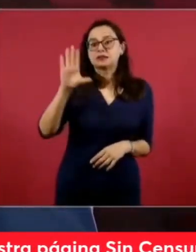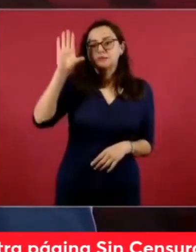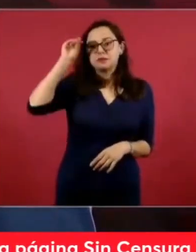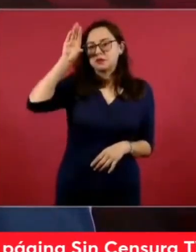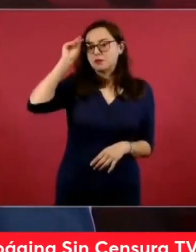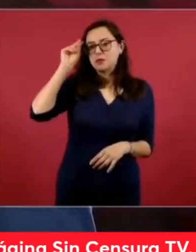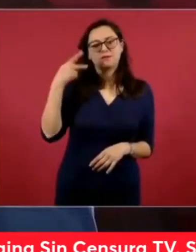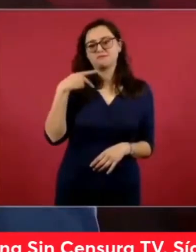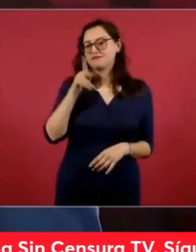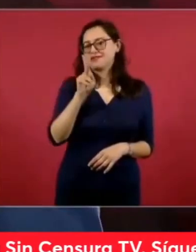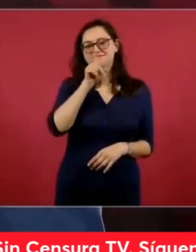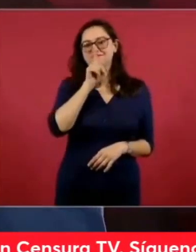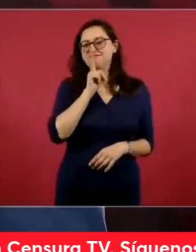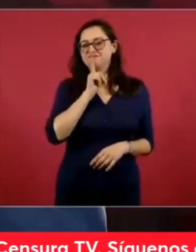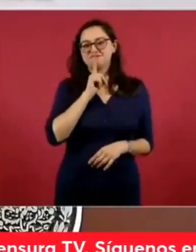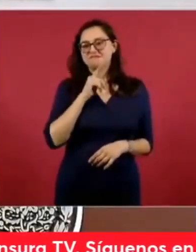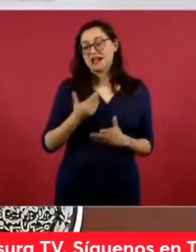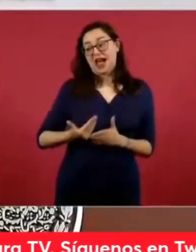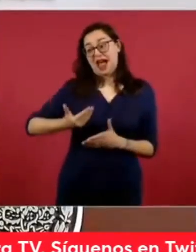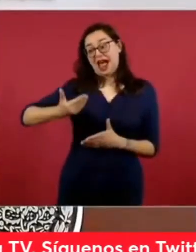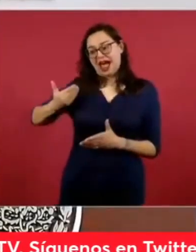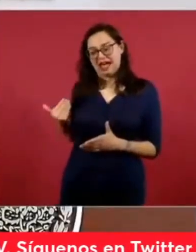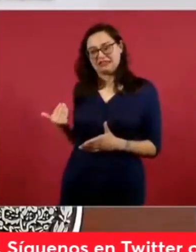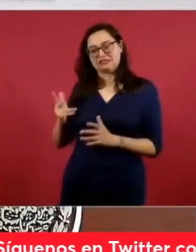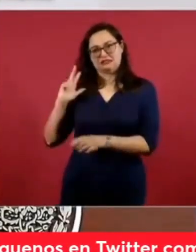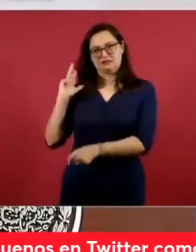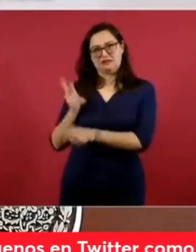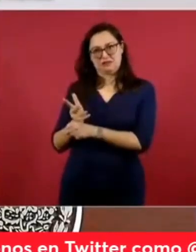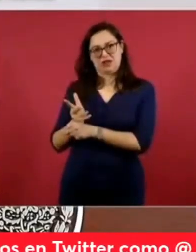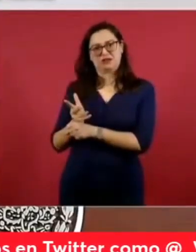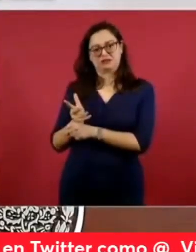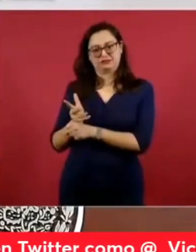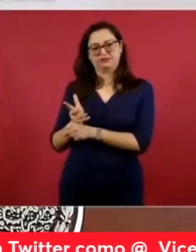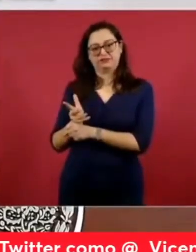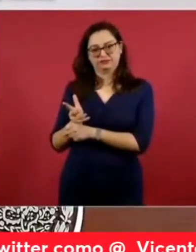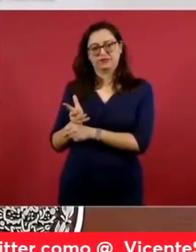Él así era entonces.